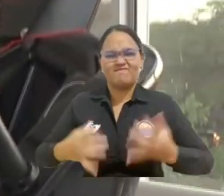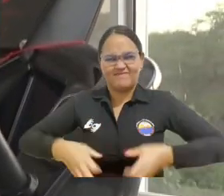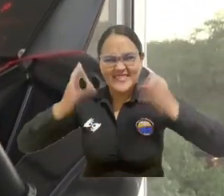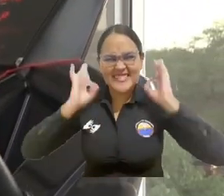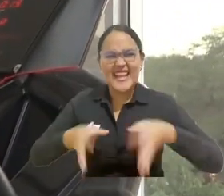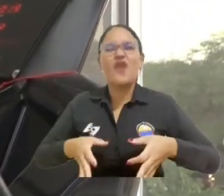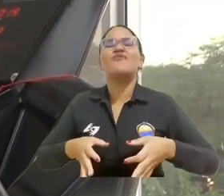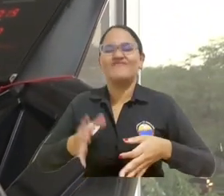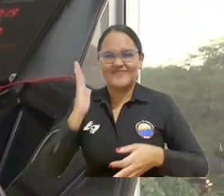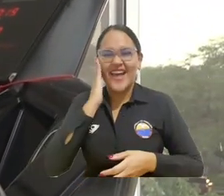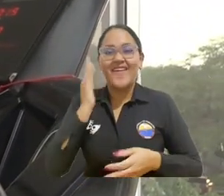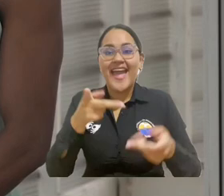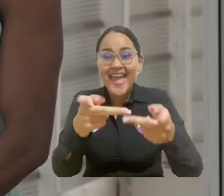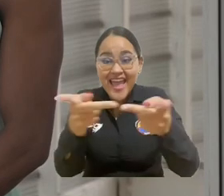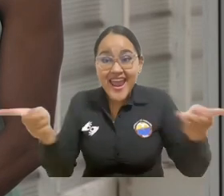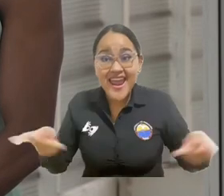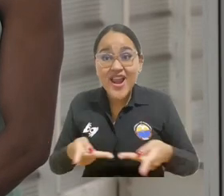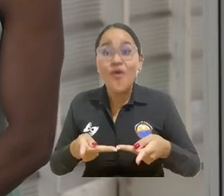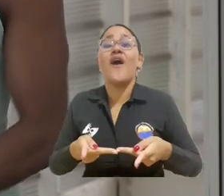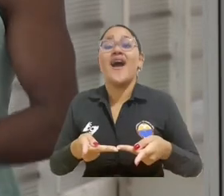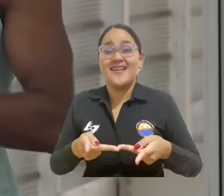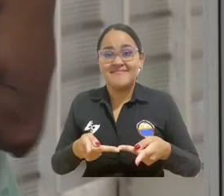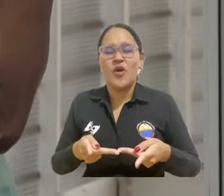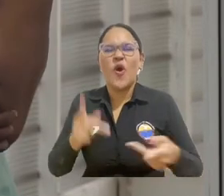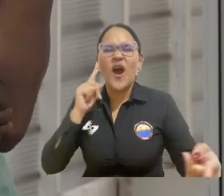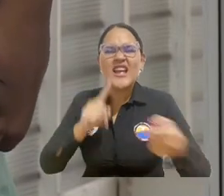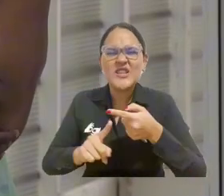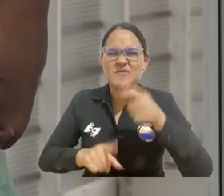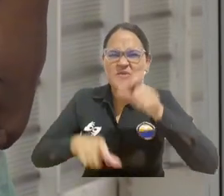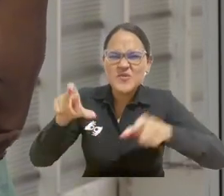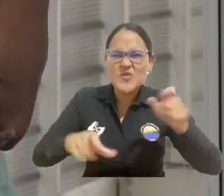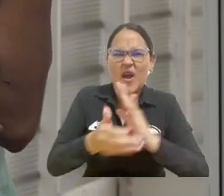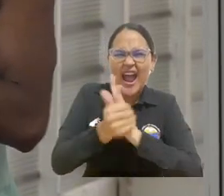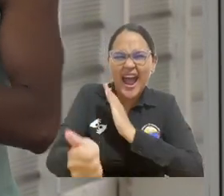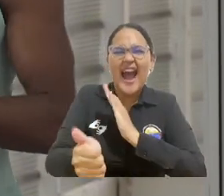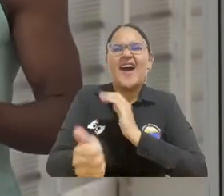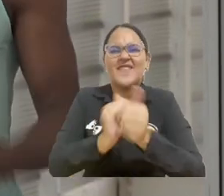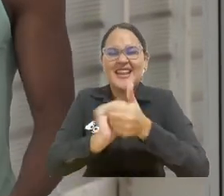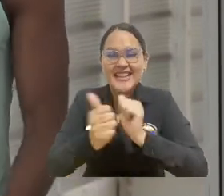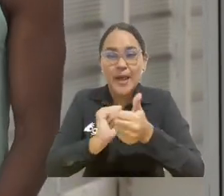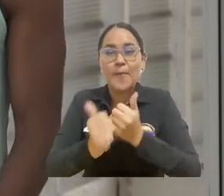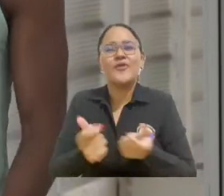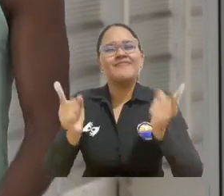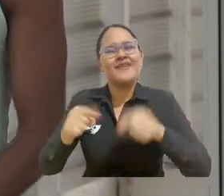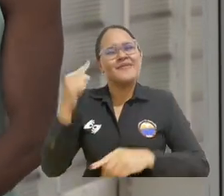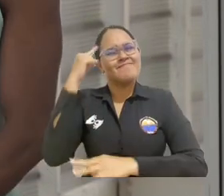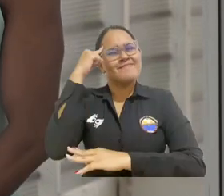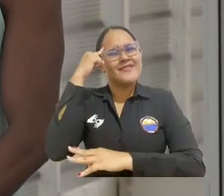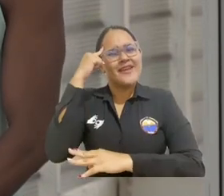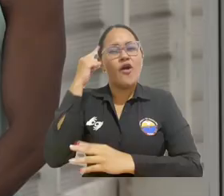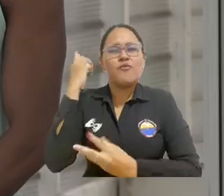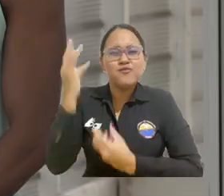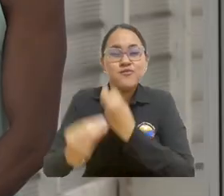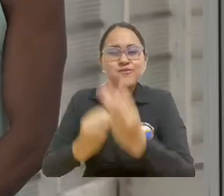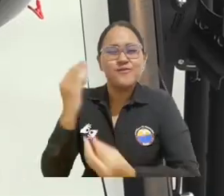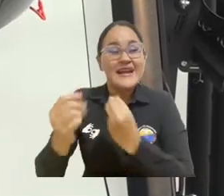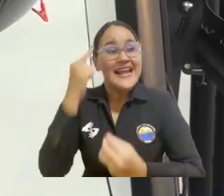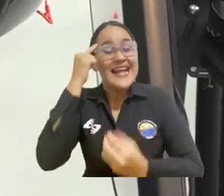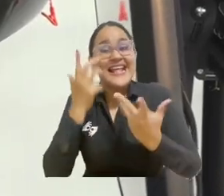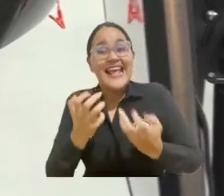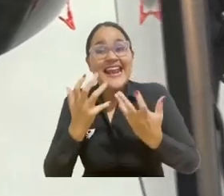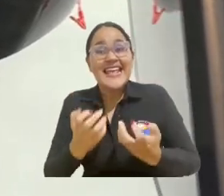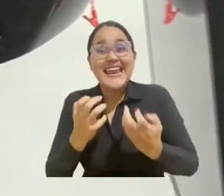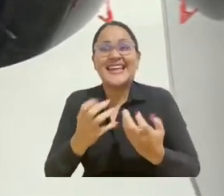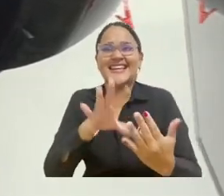Estoy convencida que este centro no solo será un hogar para muchos atletas, sino también un faro de inspiración para